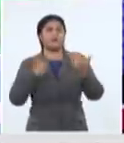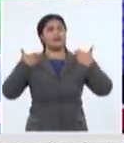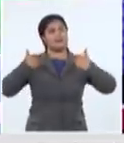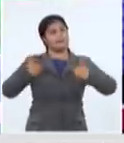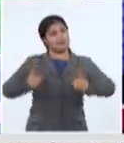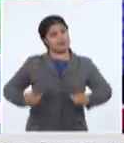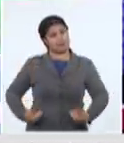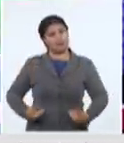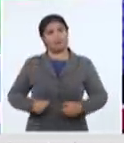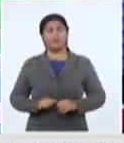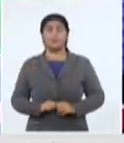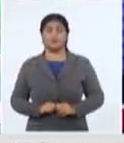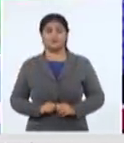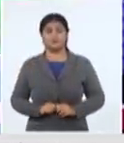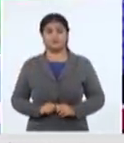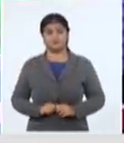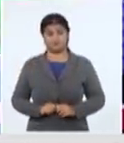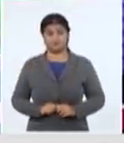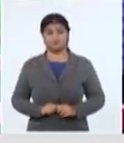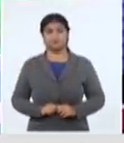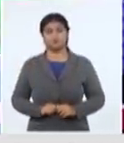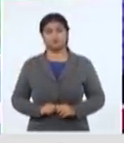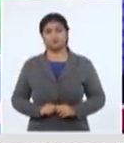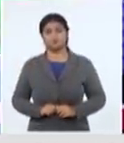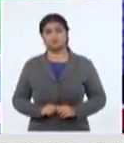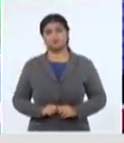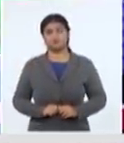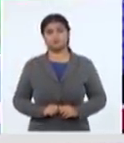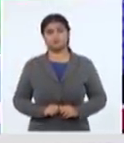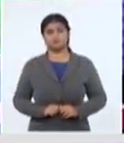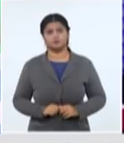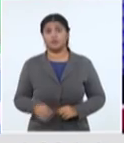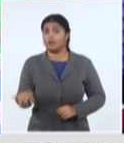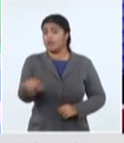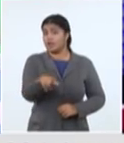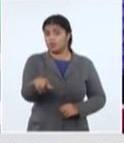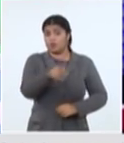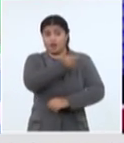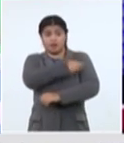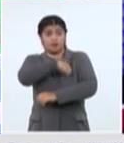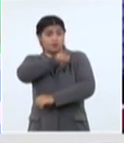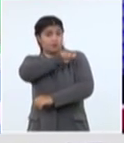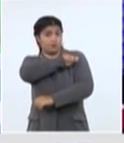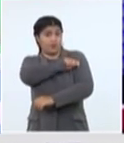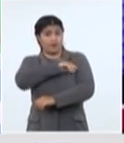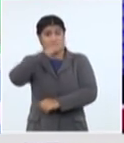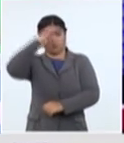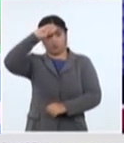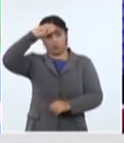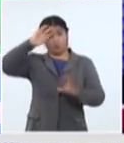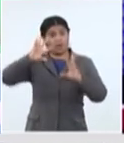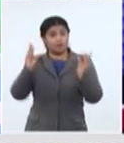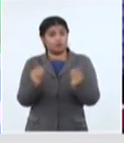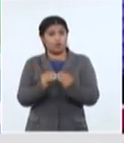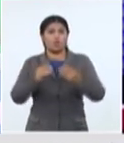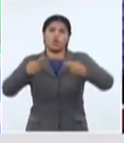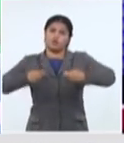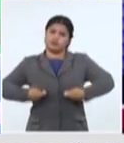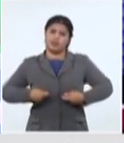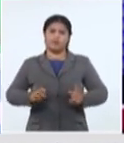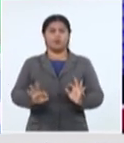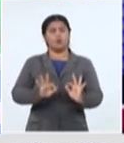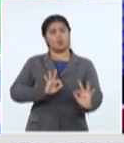COVID ha presentado una impronta, como mismo le ha pasado para toda la población. Y ellos pues se sienten también